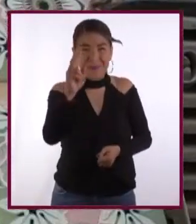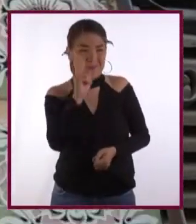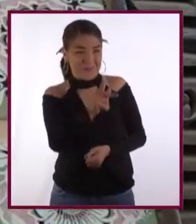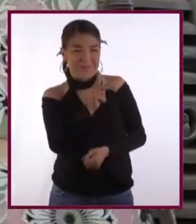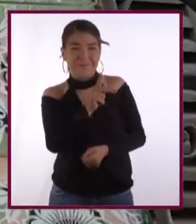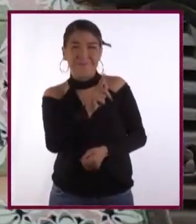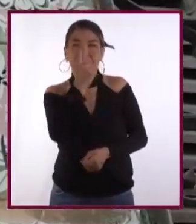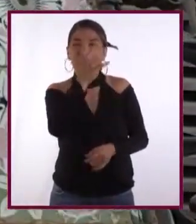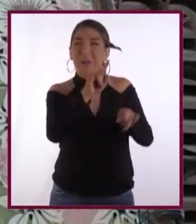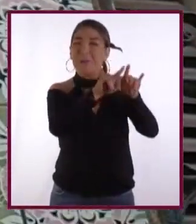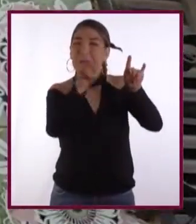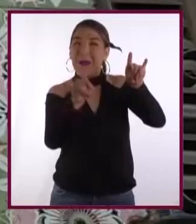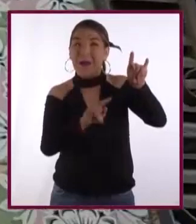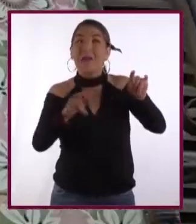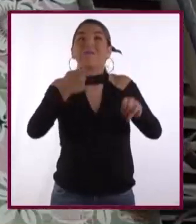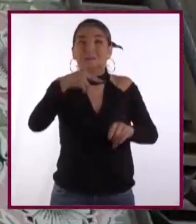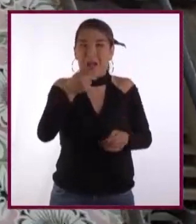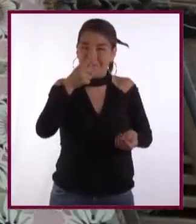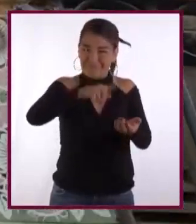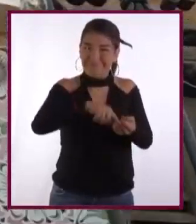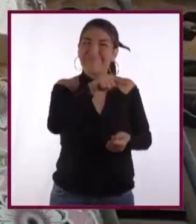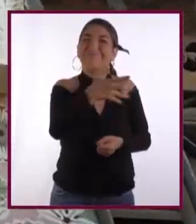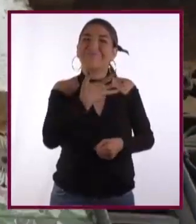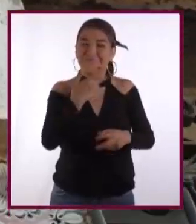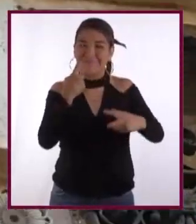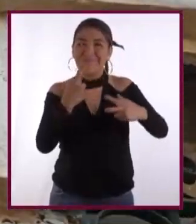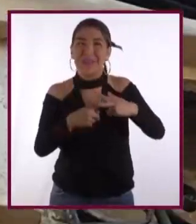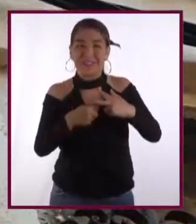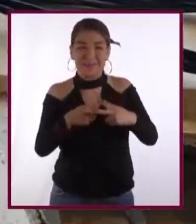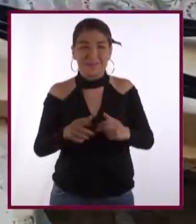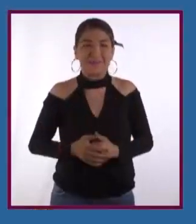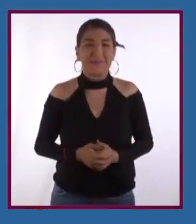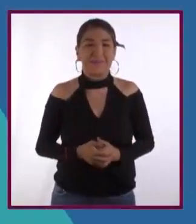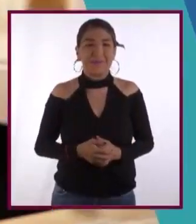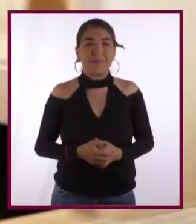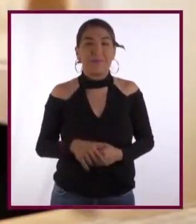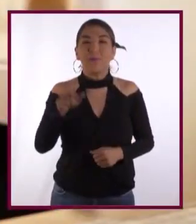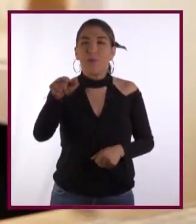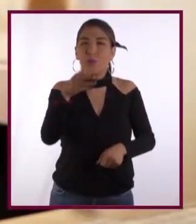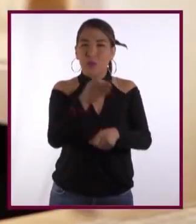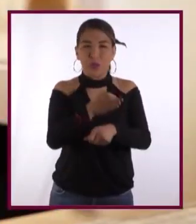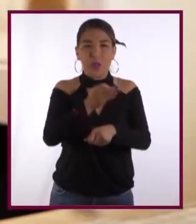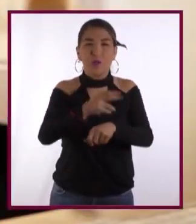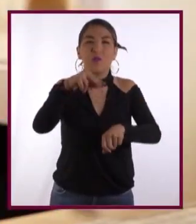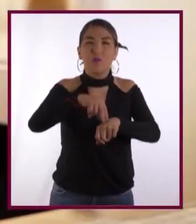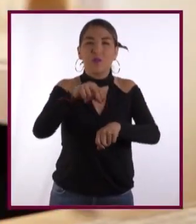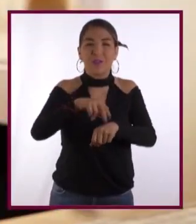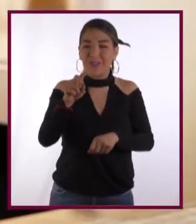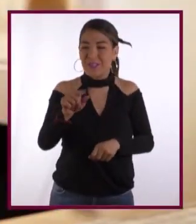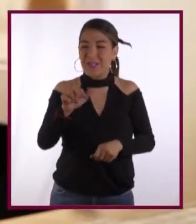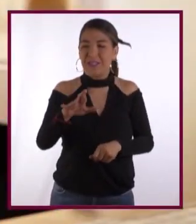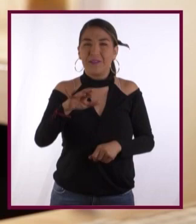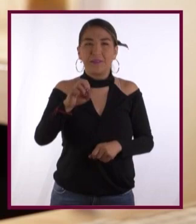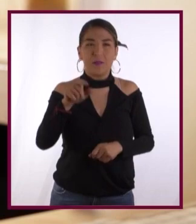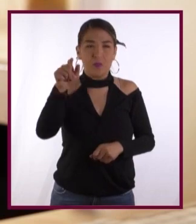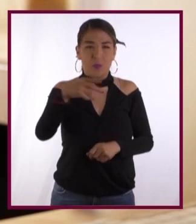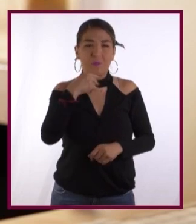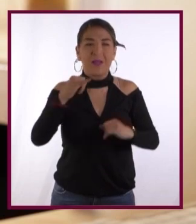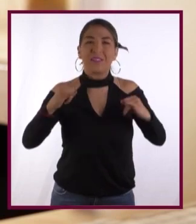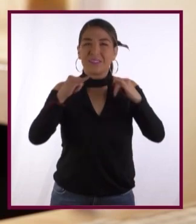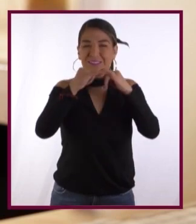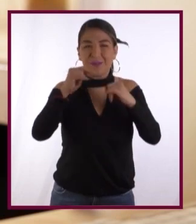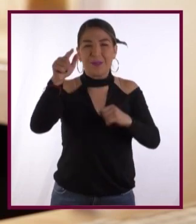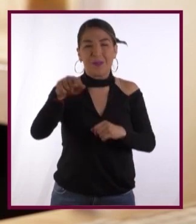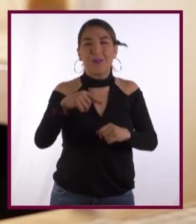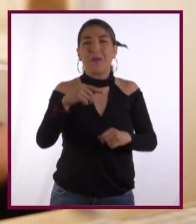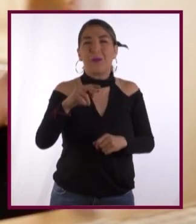de lo que podría parecer del simple patrón de figuras geométricas. Estamos con el doctor Darío Alatorre del Instituto de